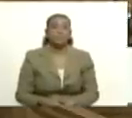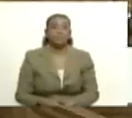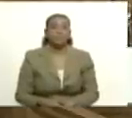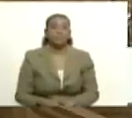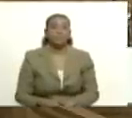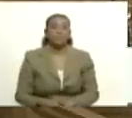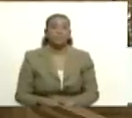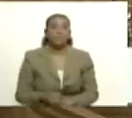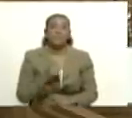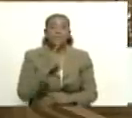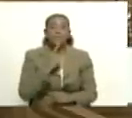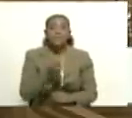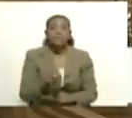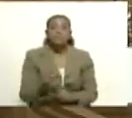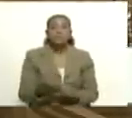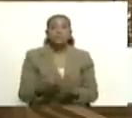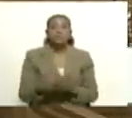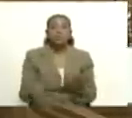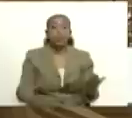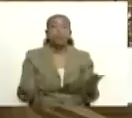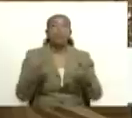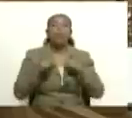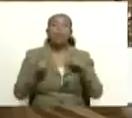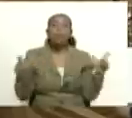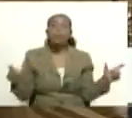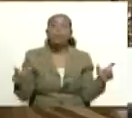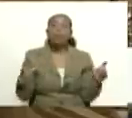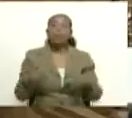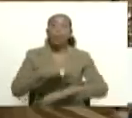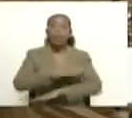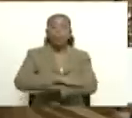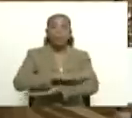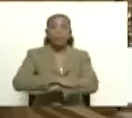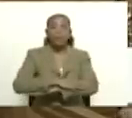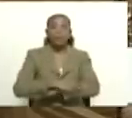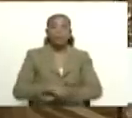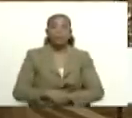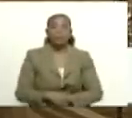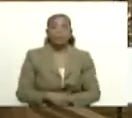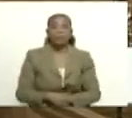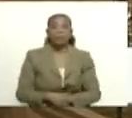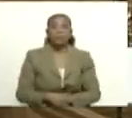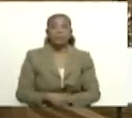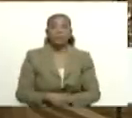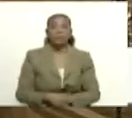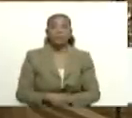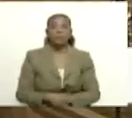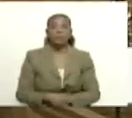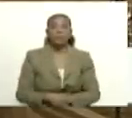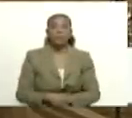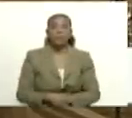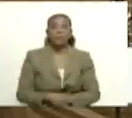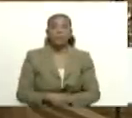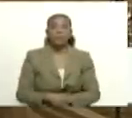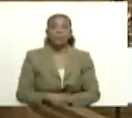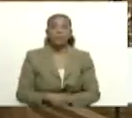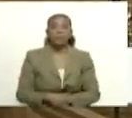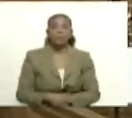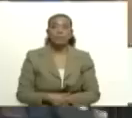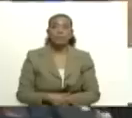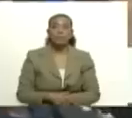Seguimos insistiendo en el género literario del realismo mágico y en consecuencia voy a dar el derecho a palabra al diputado Pedro Carreño.